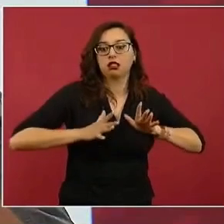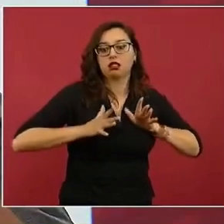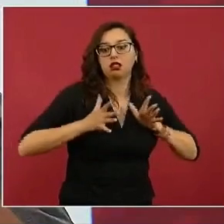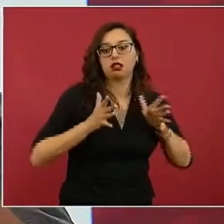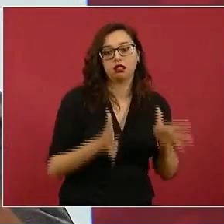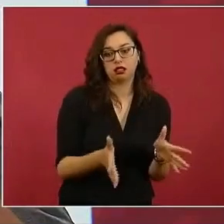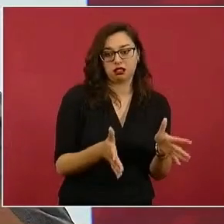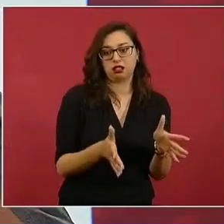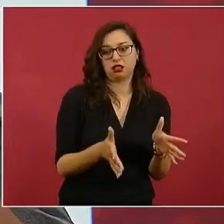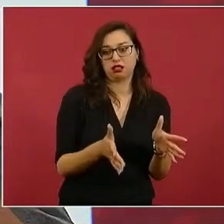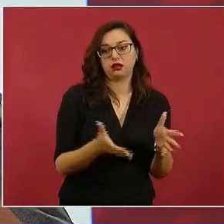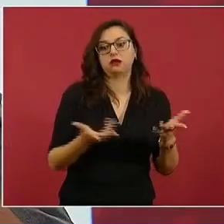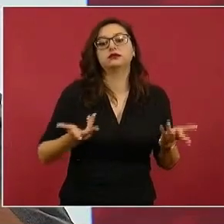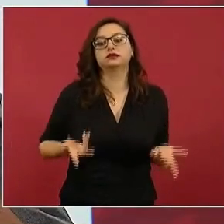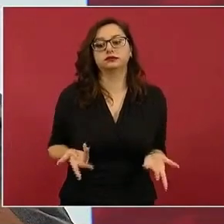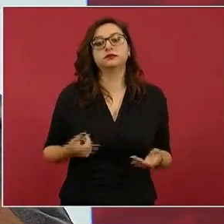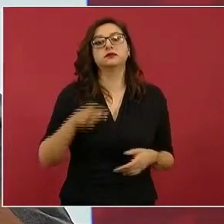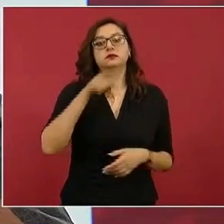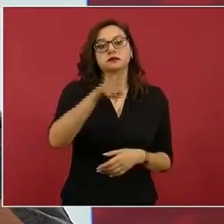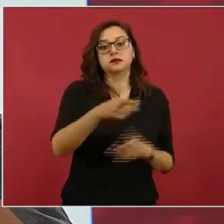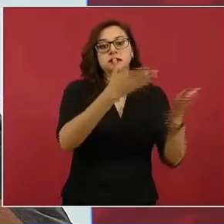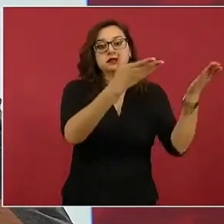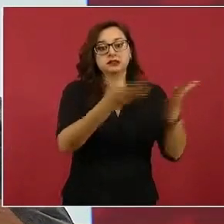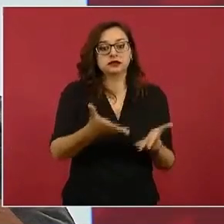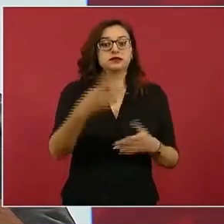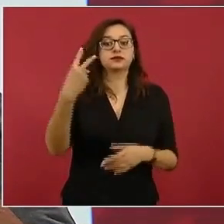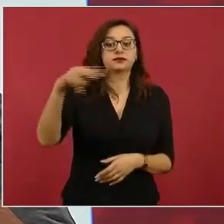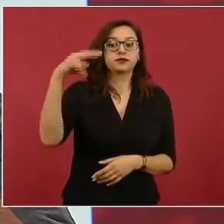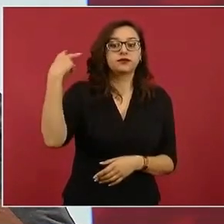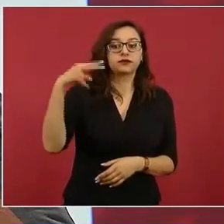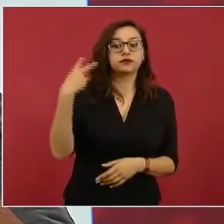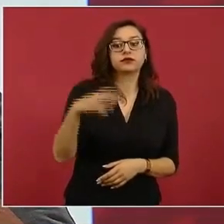se traslada a la Ciudad de México, en todo el camino